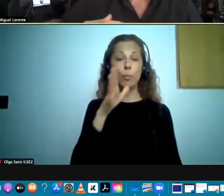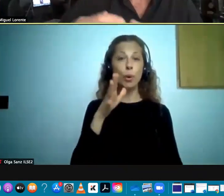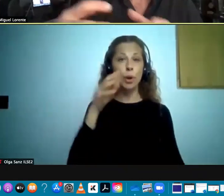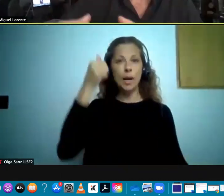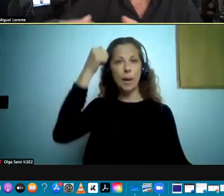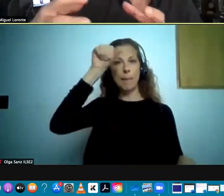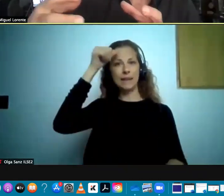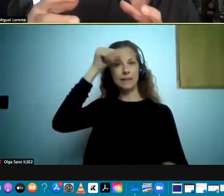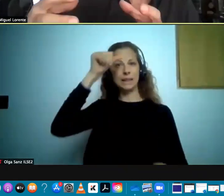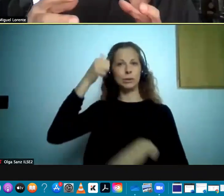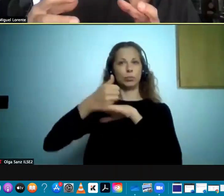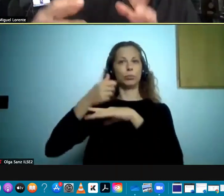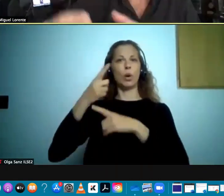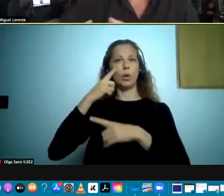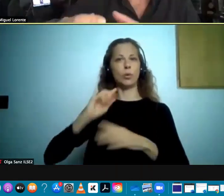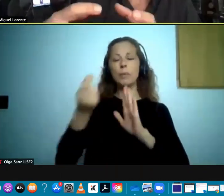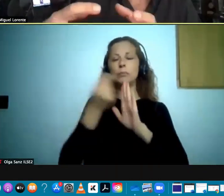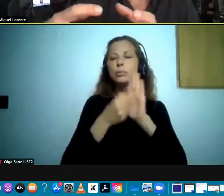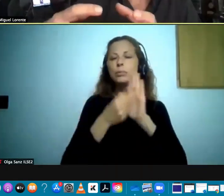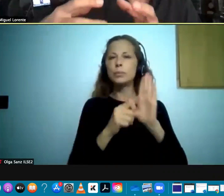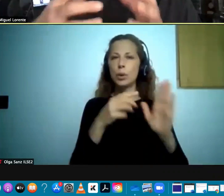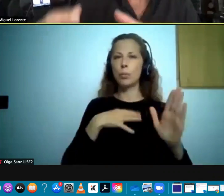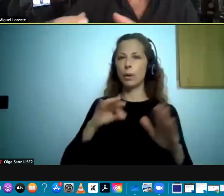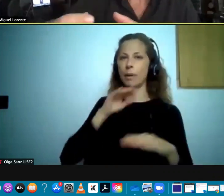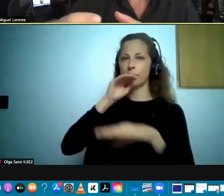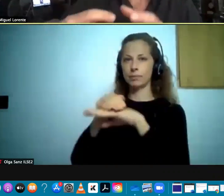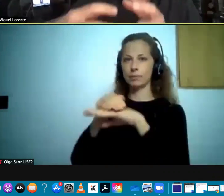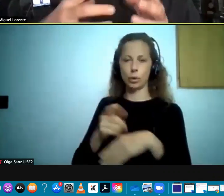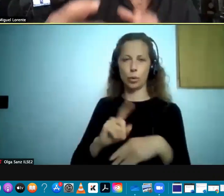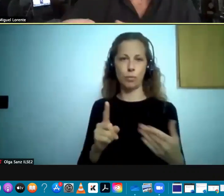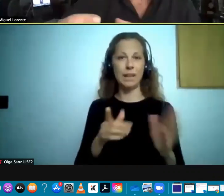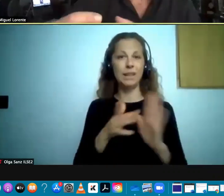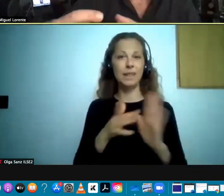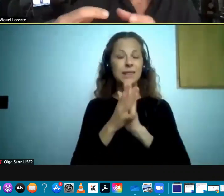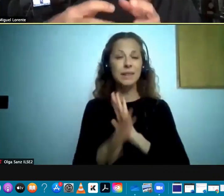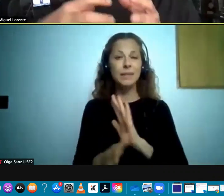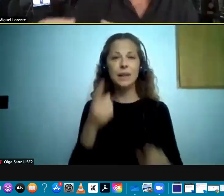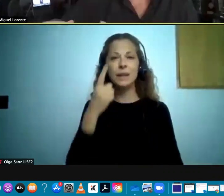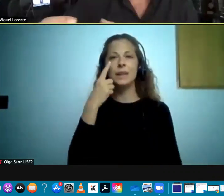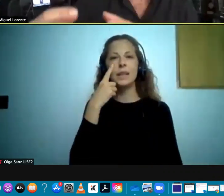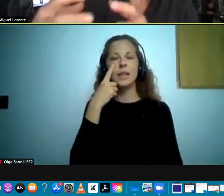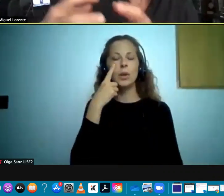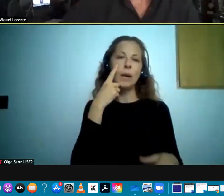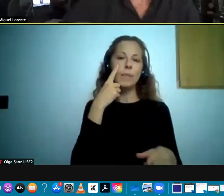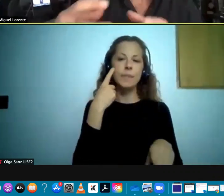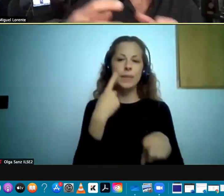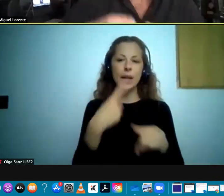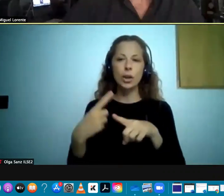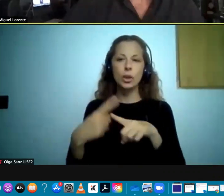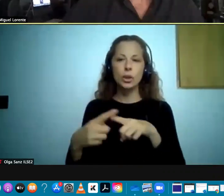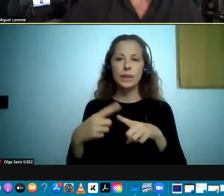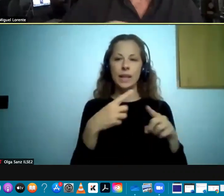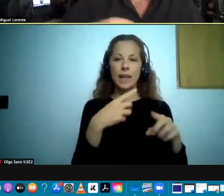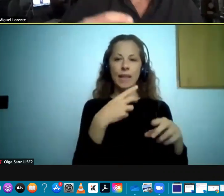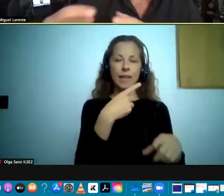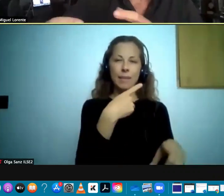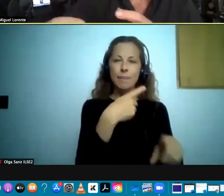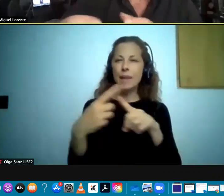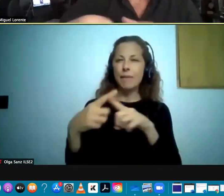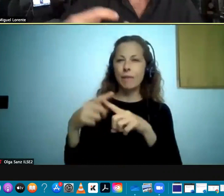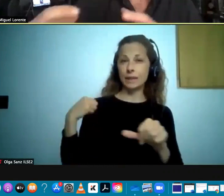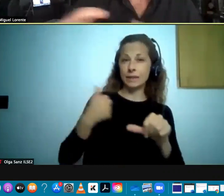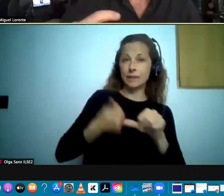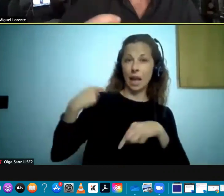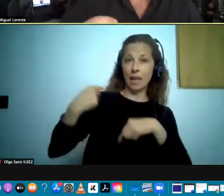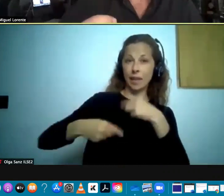decir, a la hora de poder asumir alternativas distintas a la masculinidad tradicional, se produce